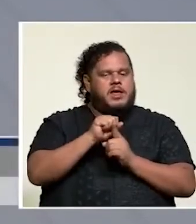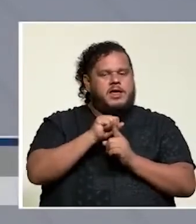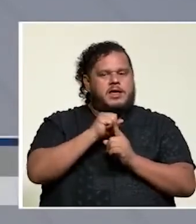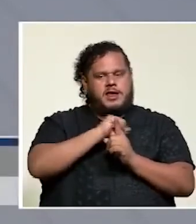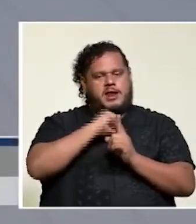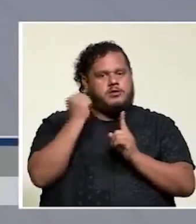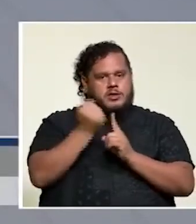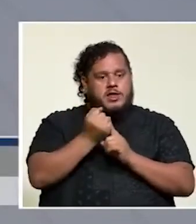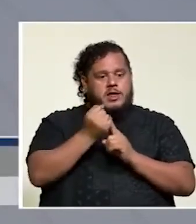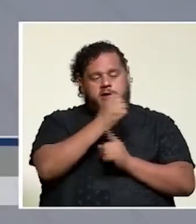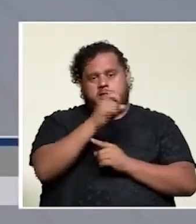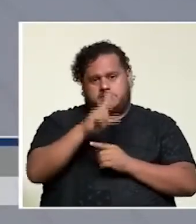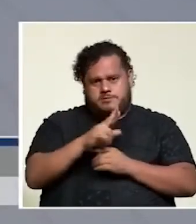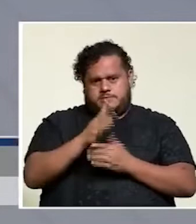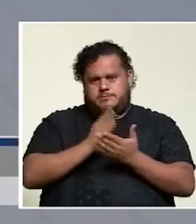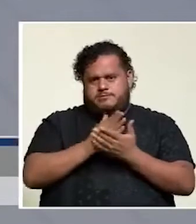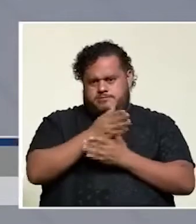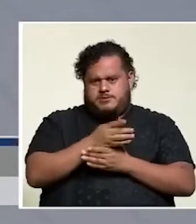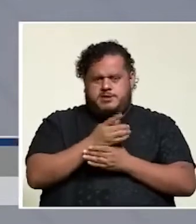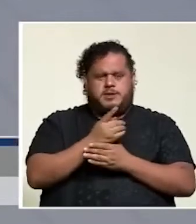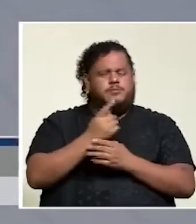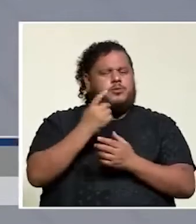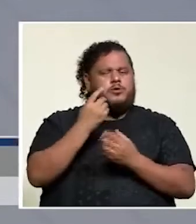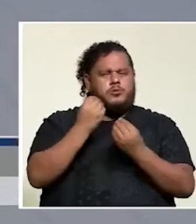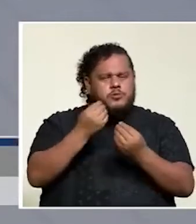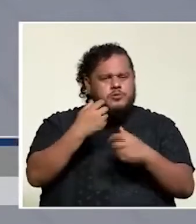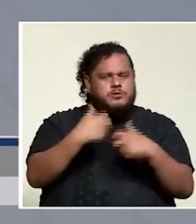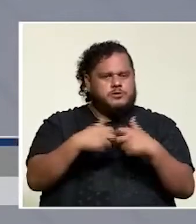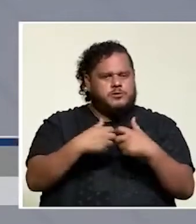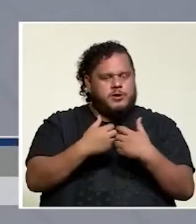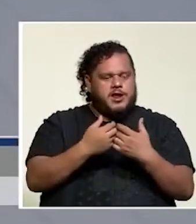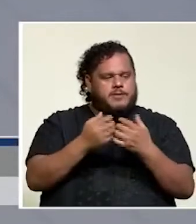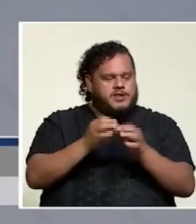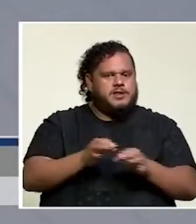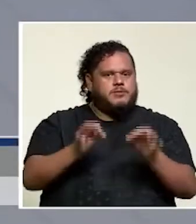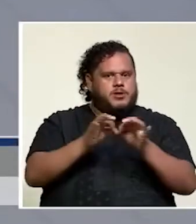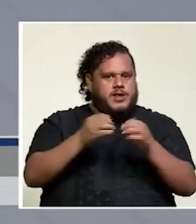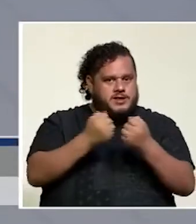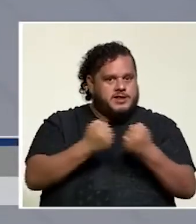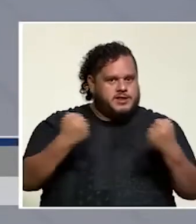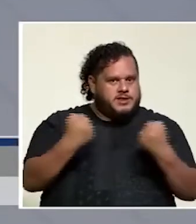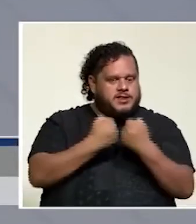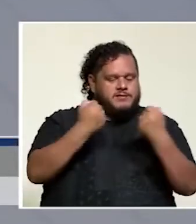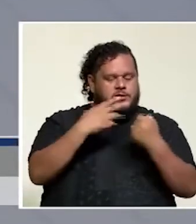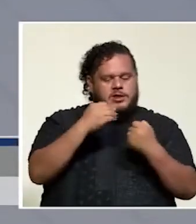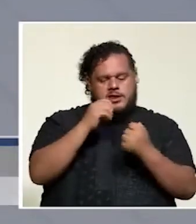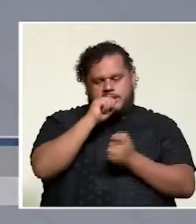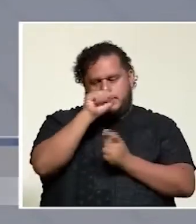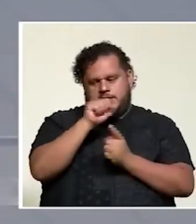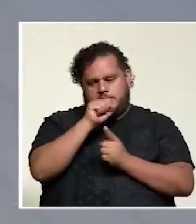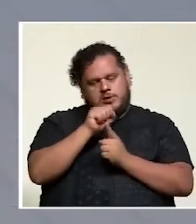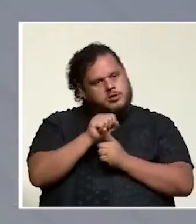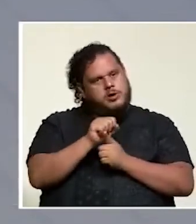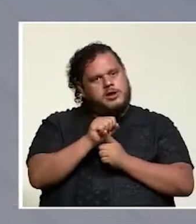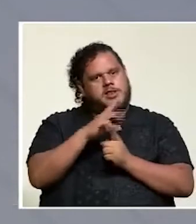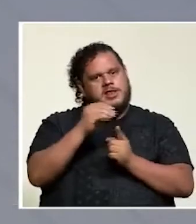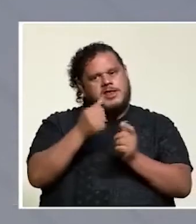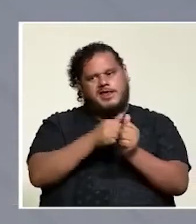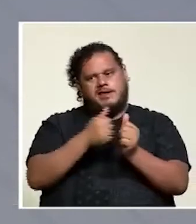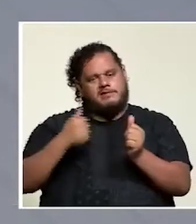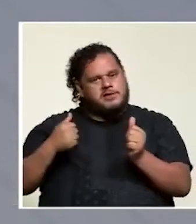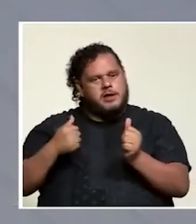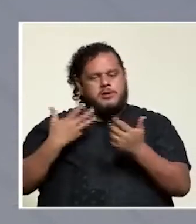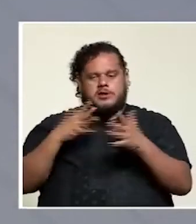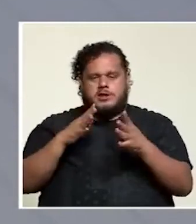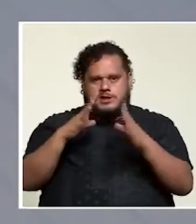una coyuntura compleja, complicada, de importantes desafíos, de aspectos y de rezagos que ya